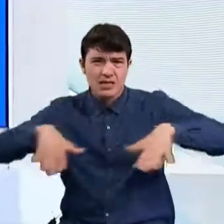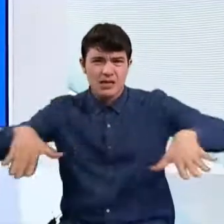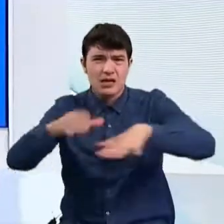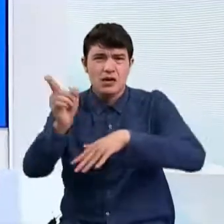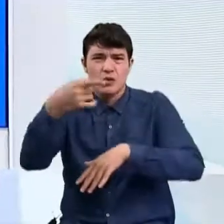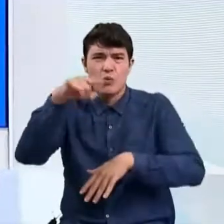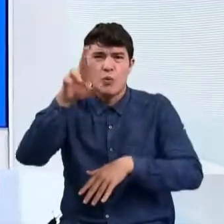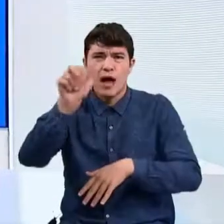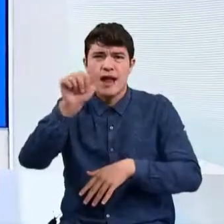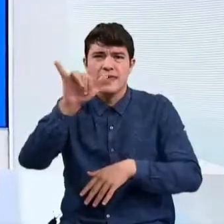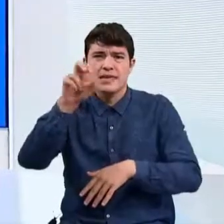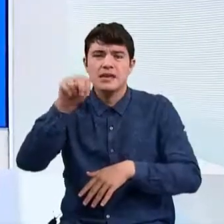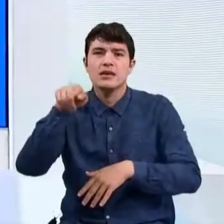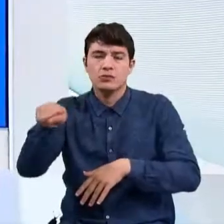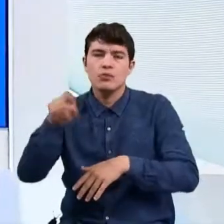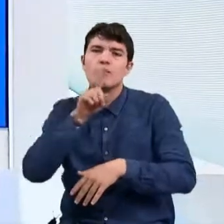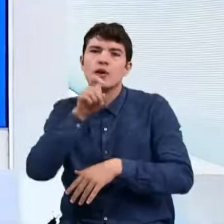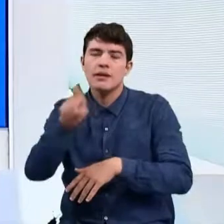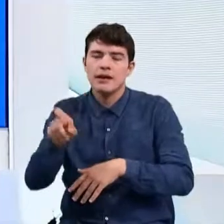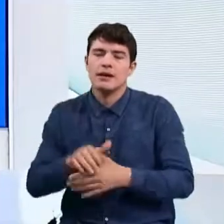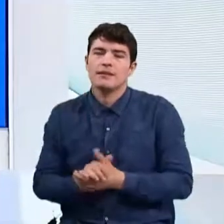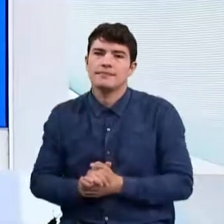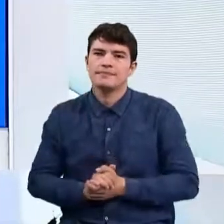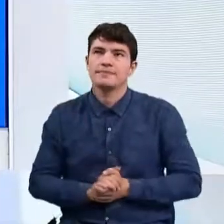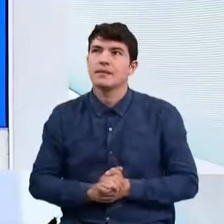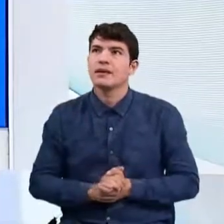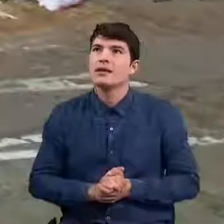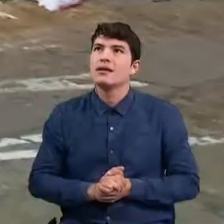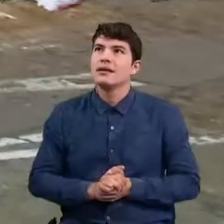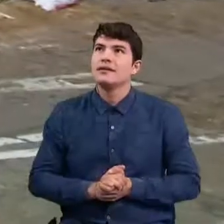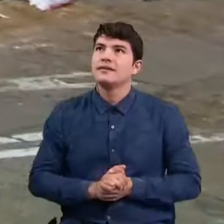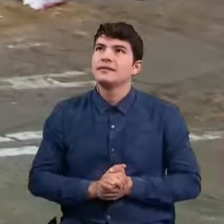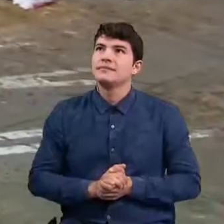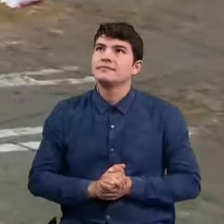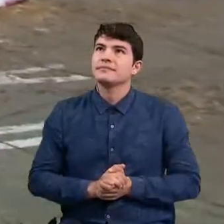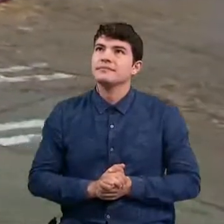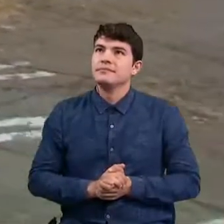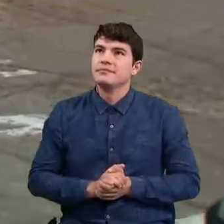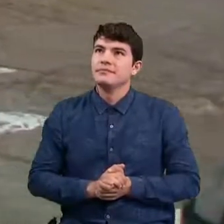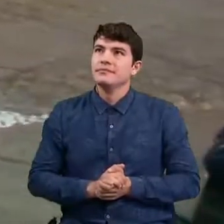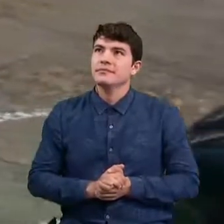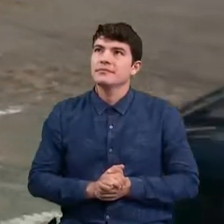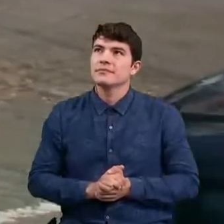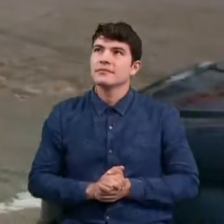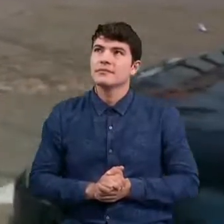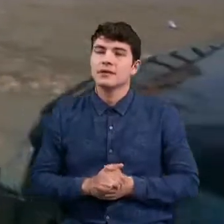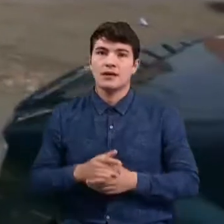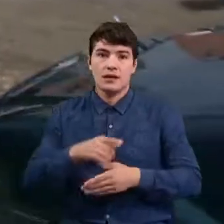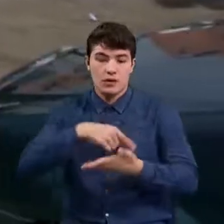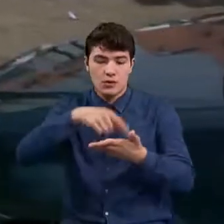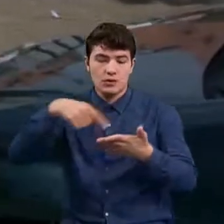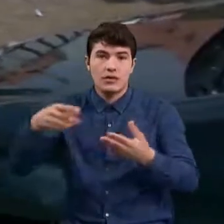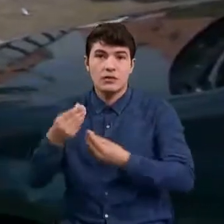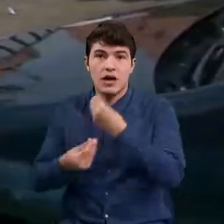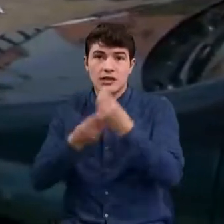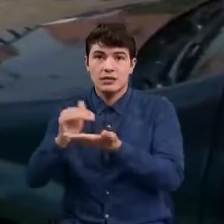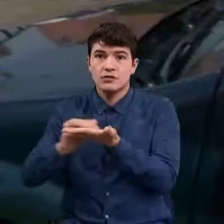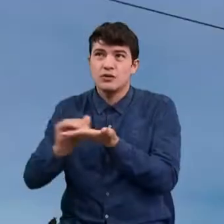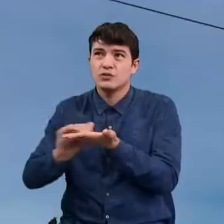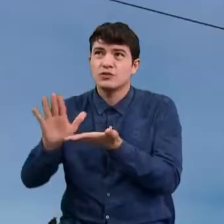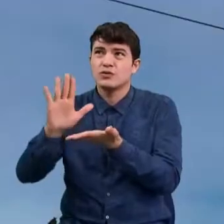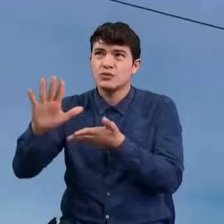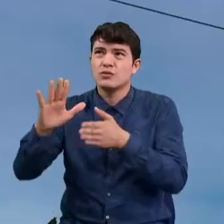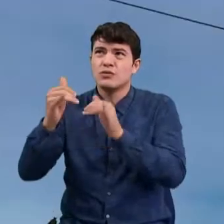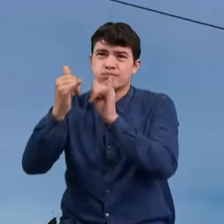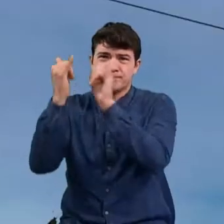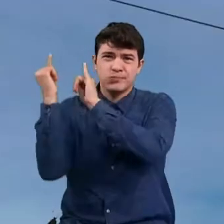comunidad pide a la empresa encargada que resuelva esta situación debido a un contrato para realizar arreglos en las redes de alta